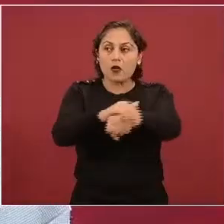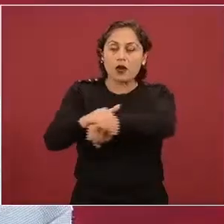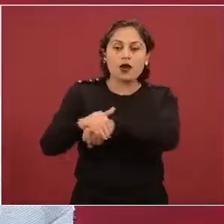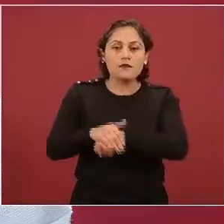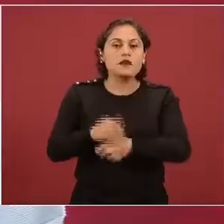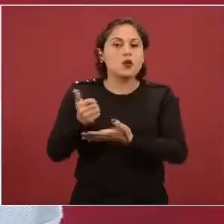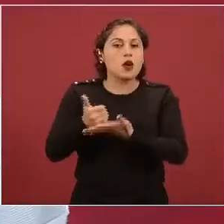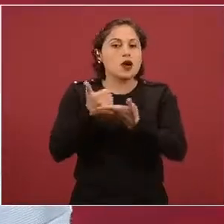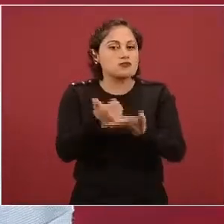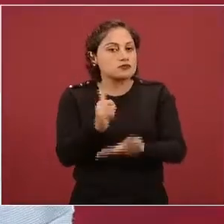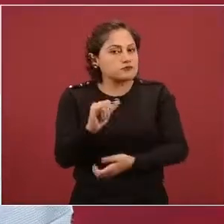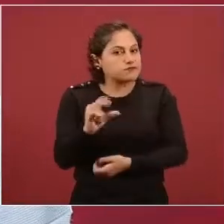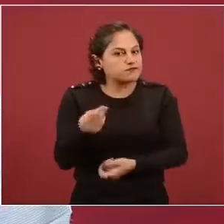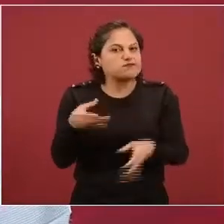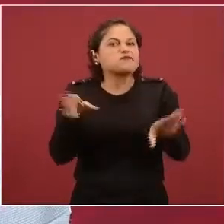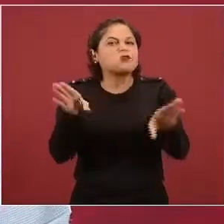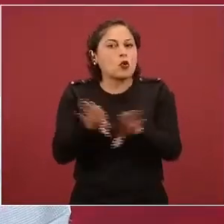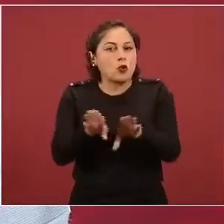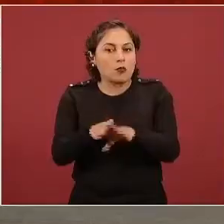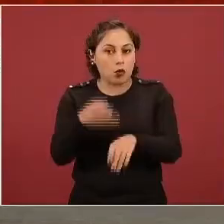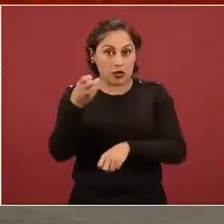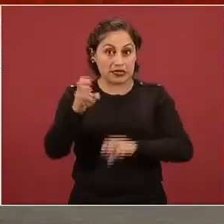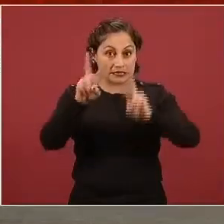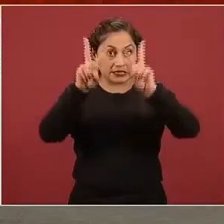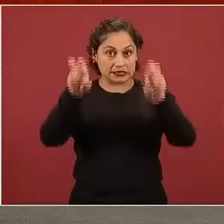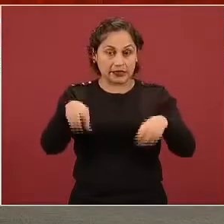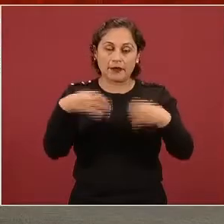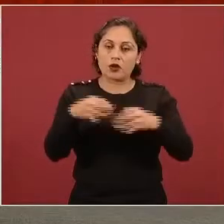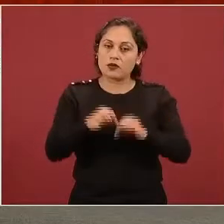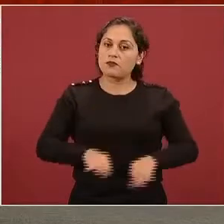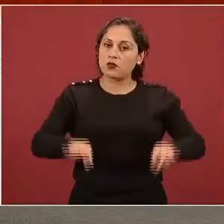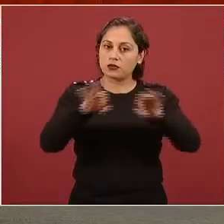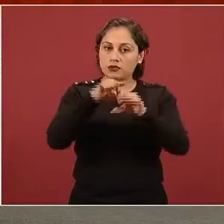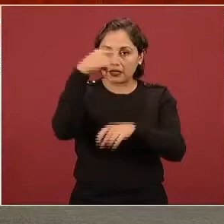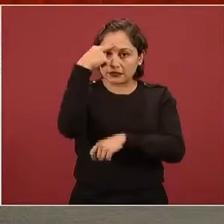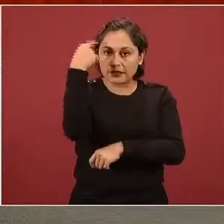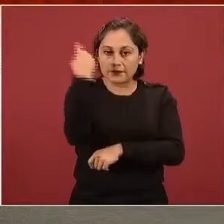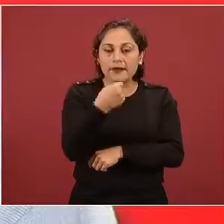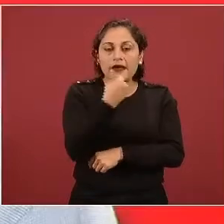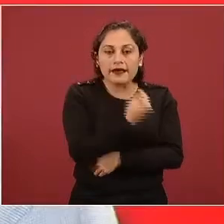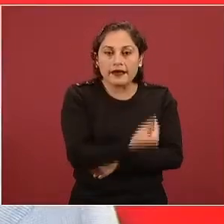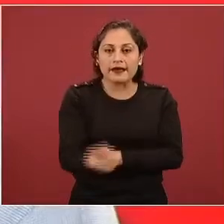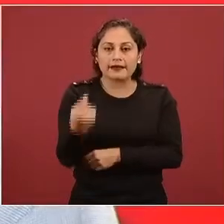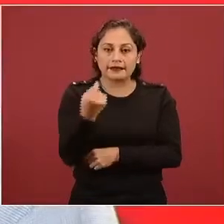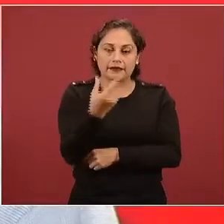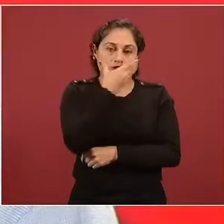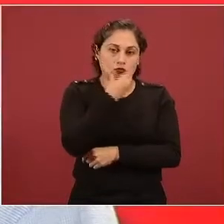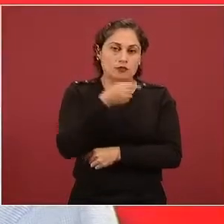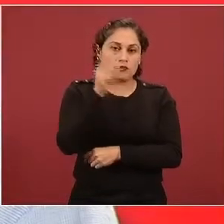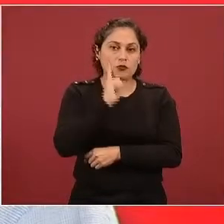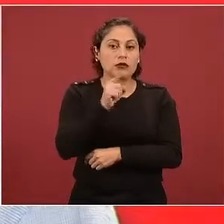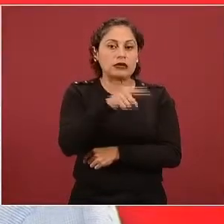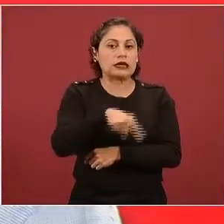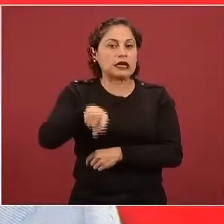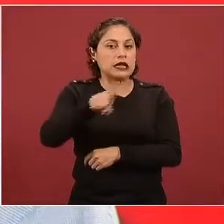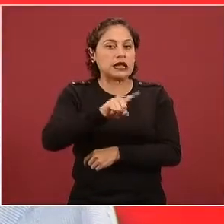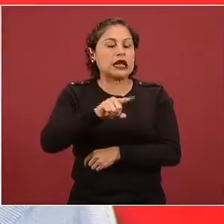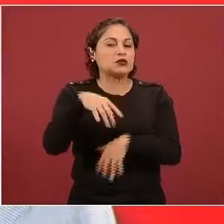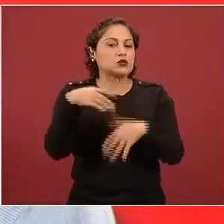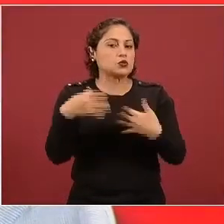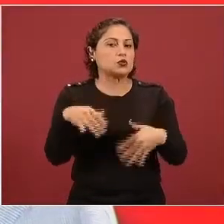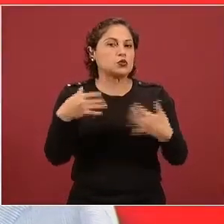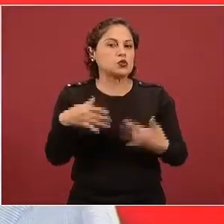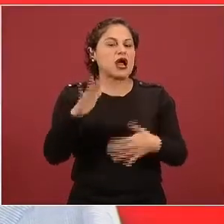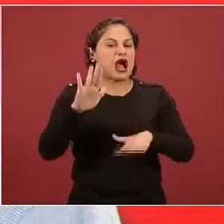es de particular interés en los niños y niñas que pueden ser muy susceptibles a el uso